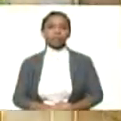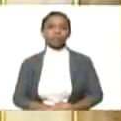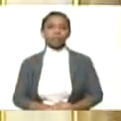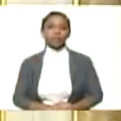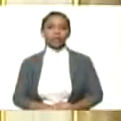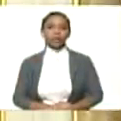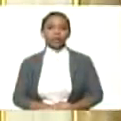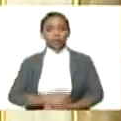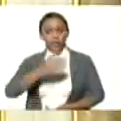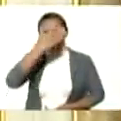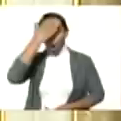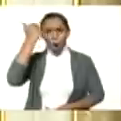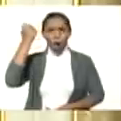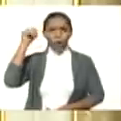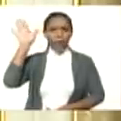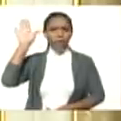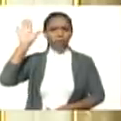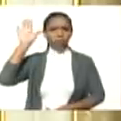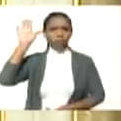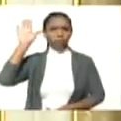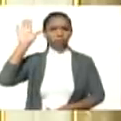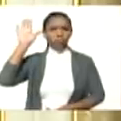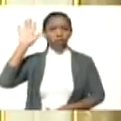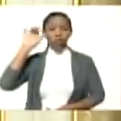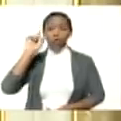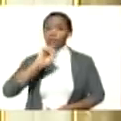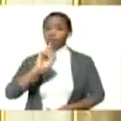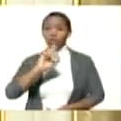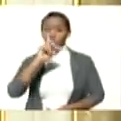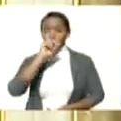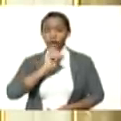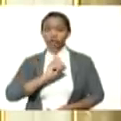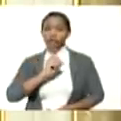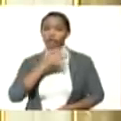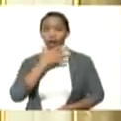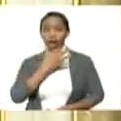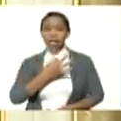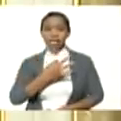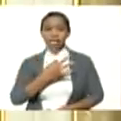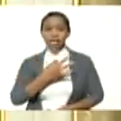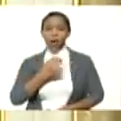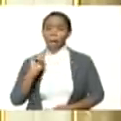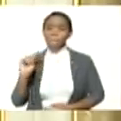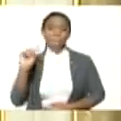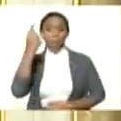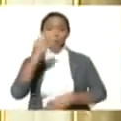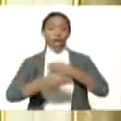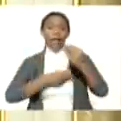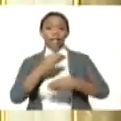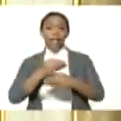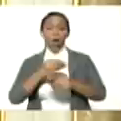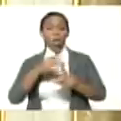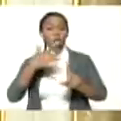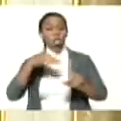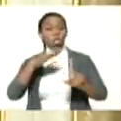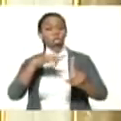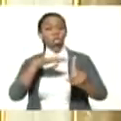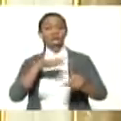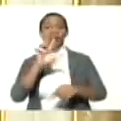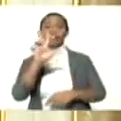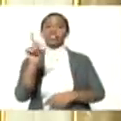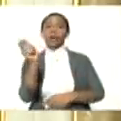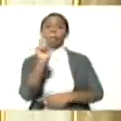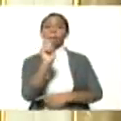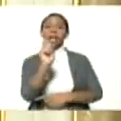Que se olviden. No era un año fácil. Lo primero que hicieron fue amenazarme que en 3 meses